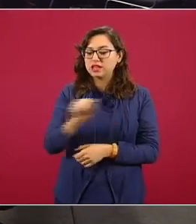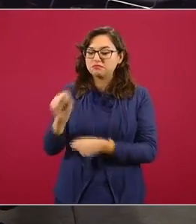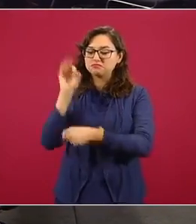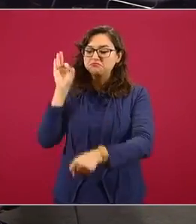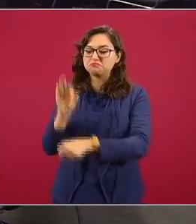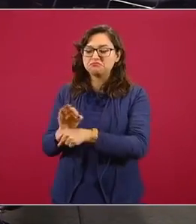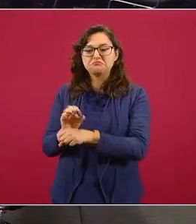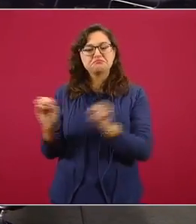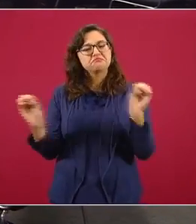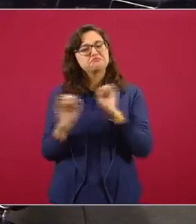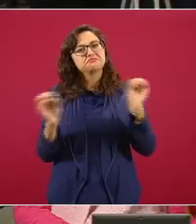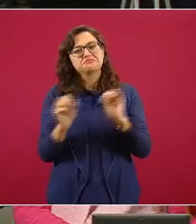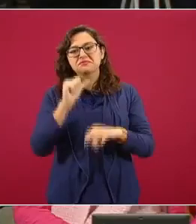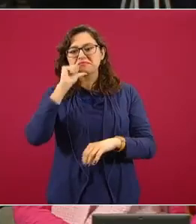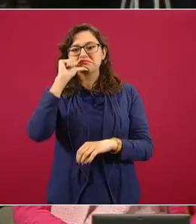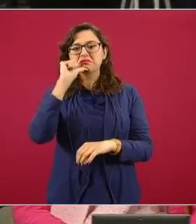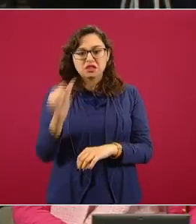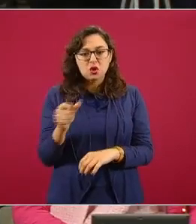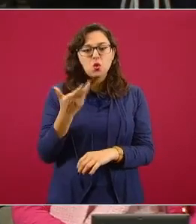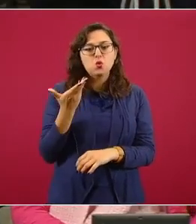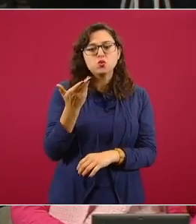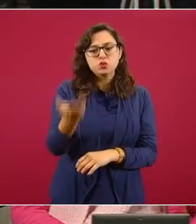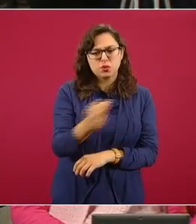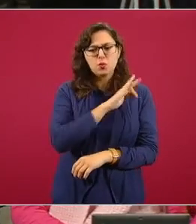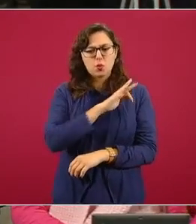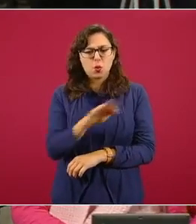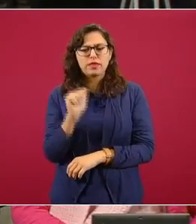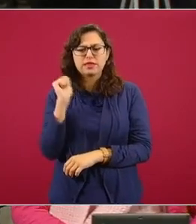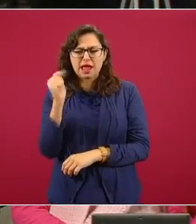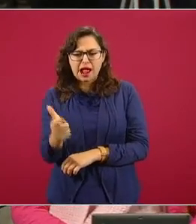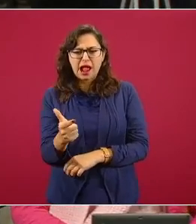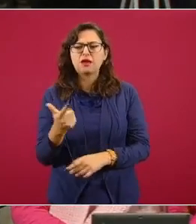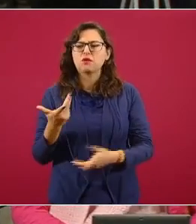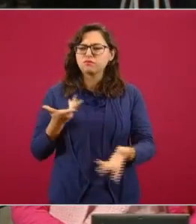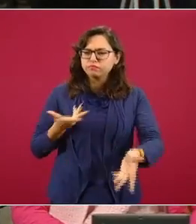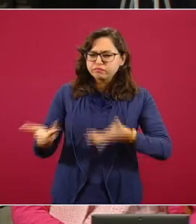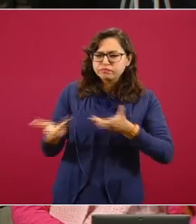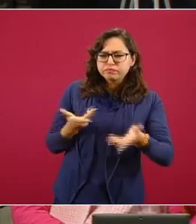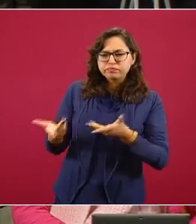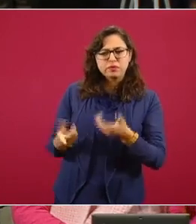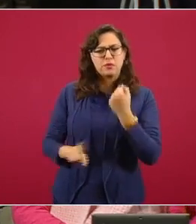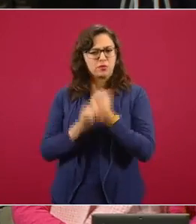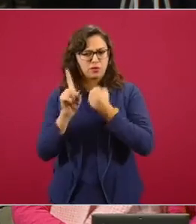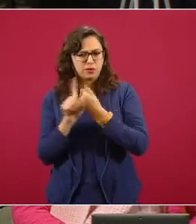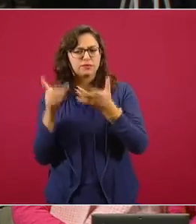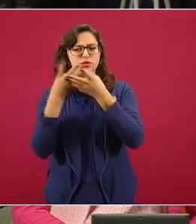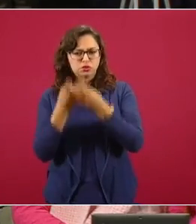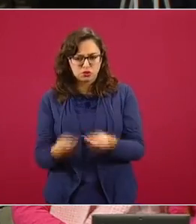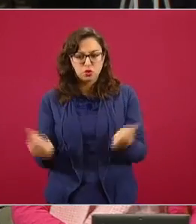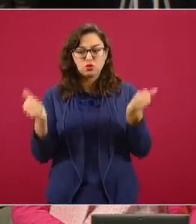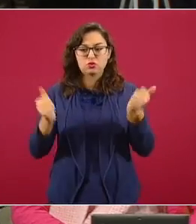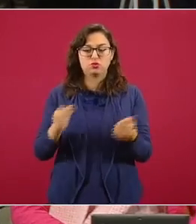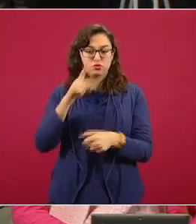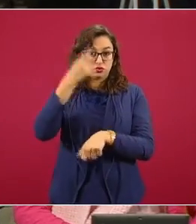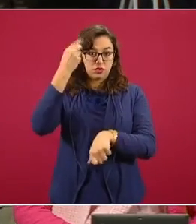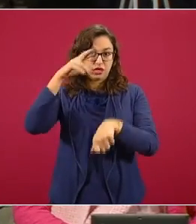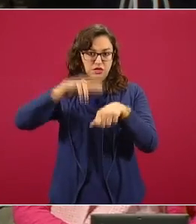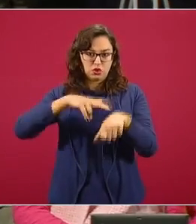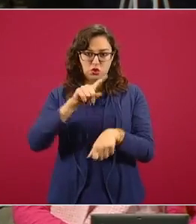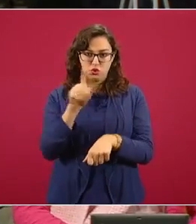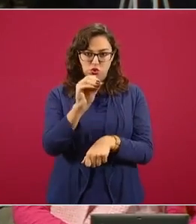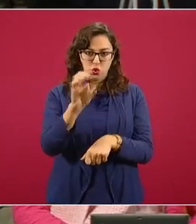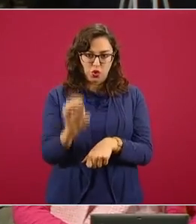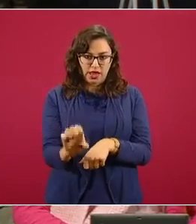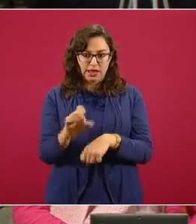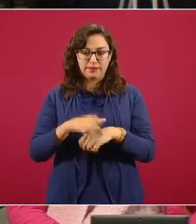me piden a ver si usted puede mediar para que tengan una reunión para resolver esa situación con el director del IMSS, Zoé Robledo en